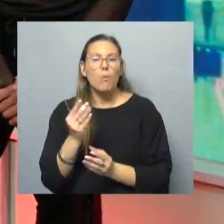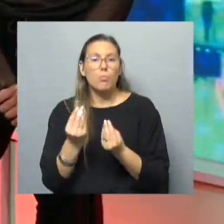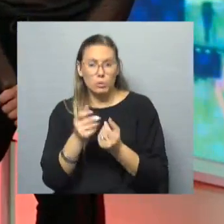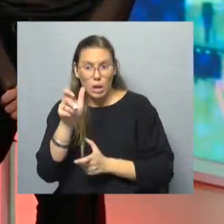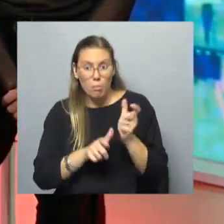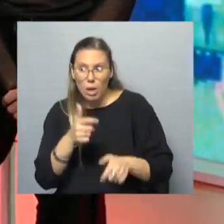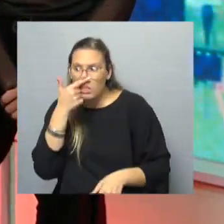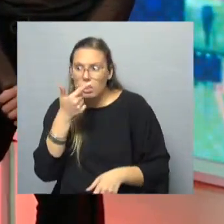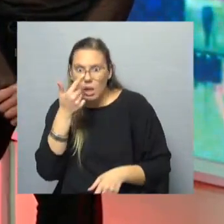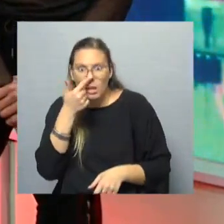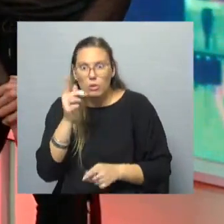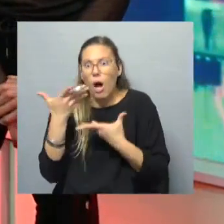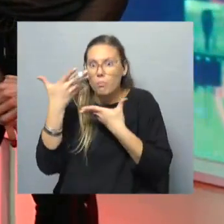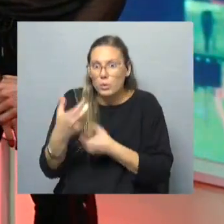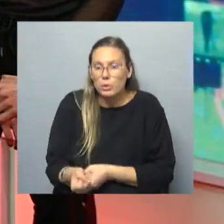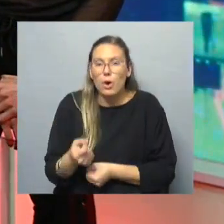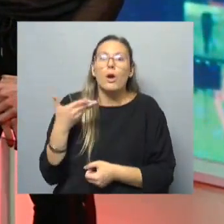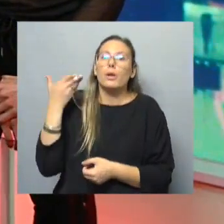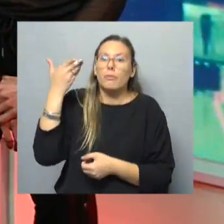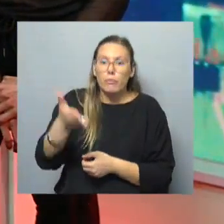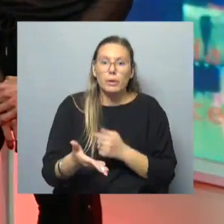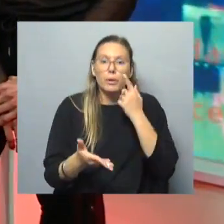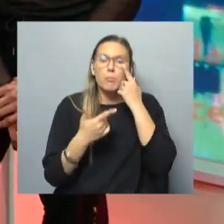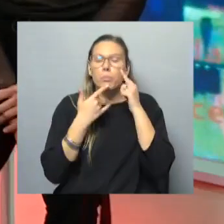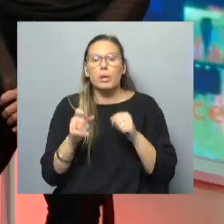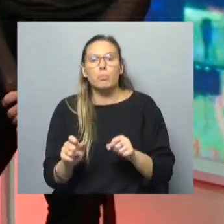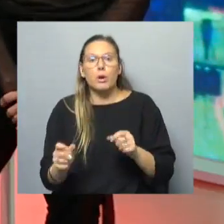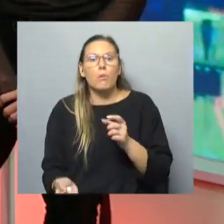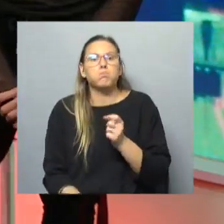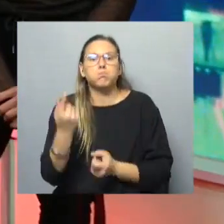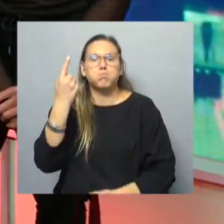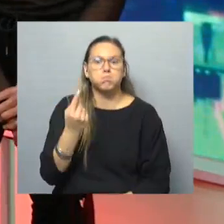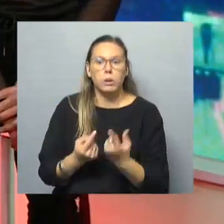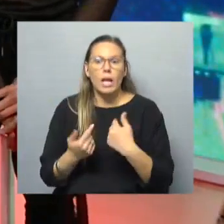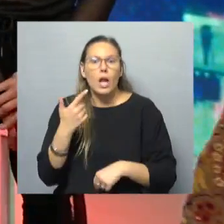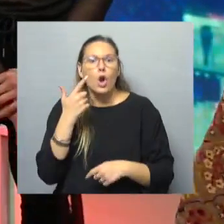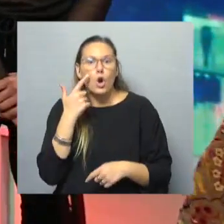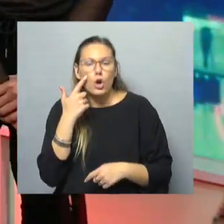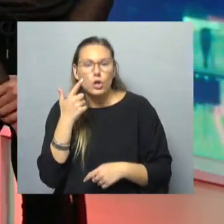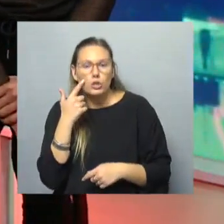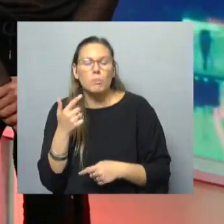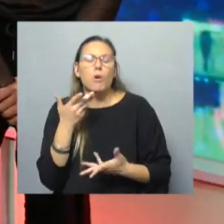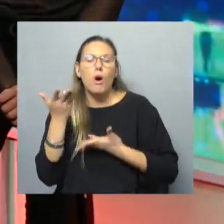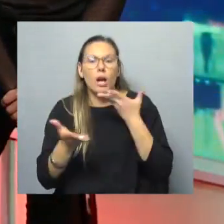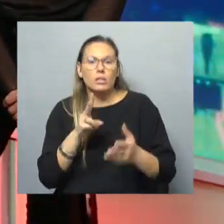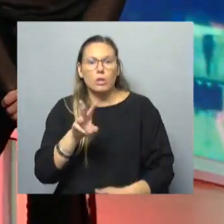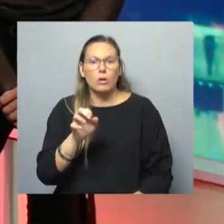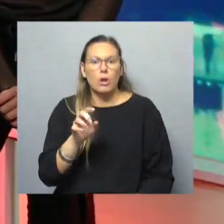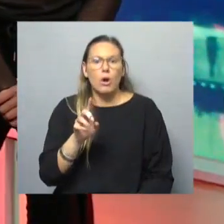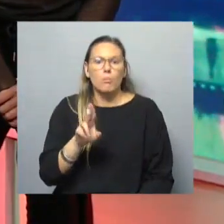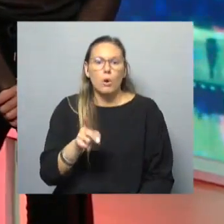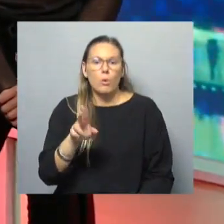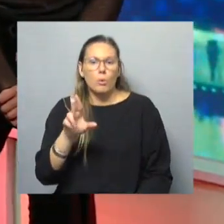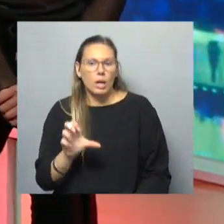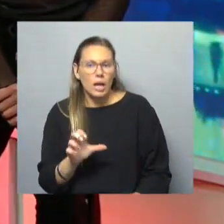se empezó a interesar y de repente, no sé, aparecieron como hechos que, nada, conocemos la canción de Vogue, que se empezó a ir a ser más